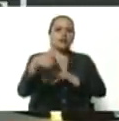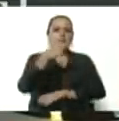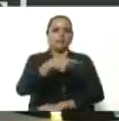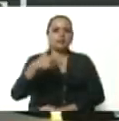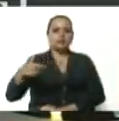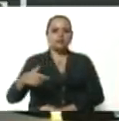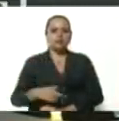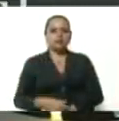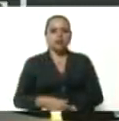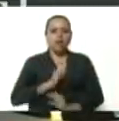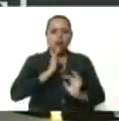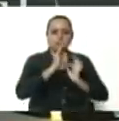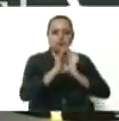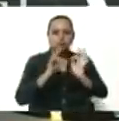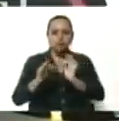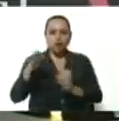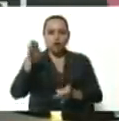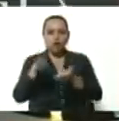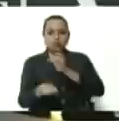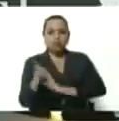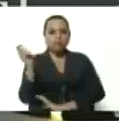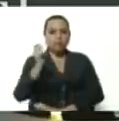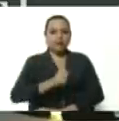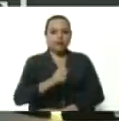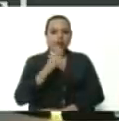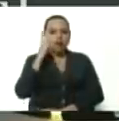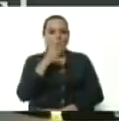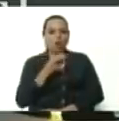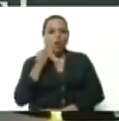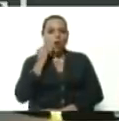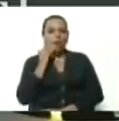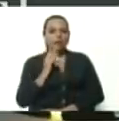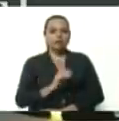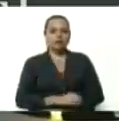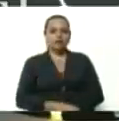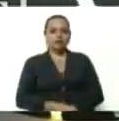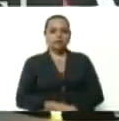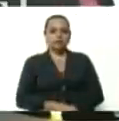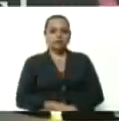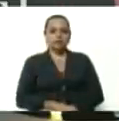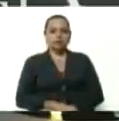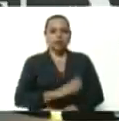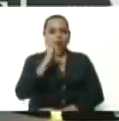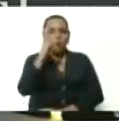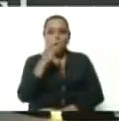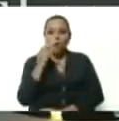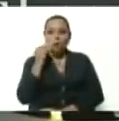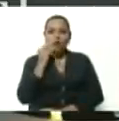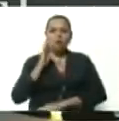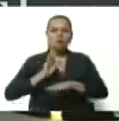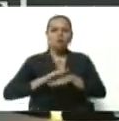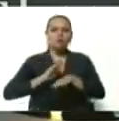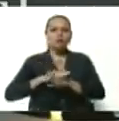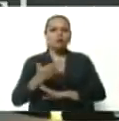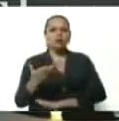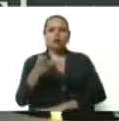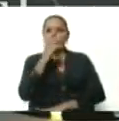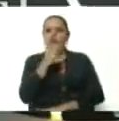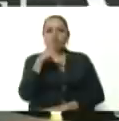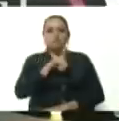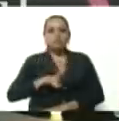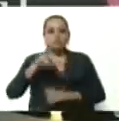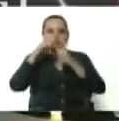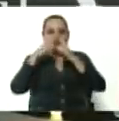personas contagiadas en el último mes son jóvenes. Son jóvenes. ¿Por qué? Porque no usan el